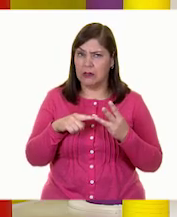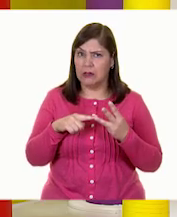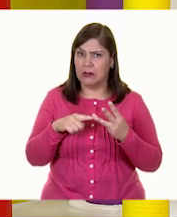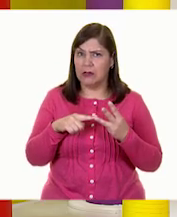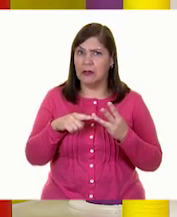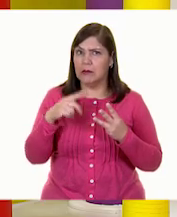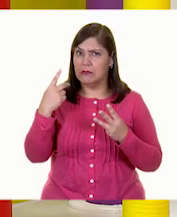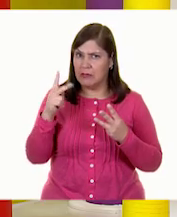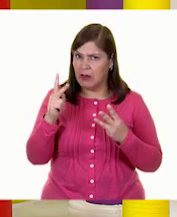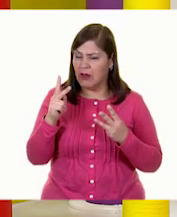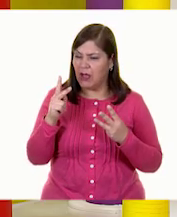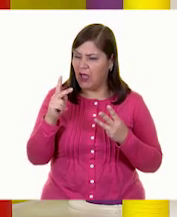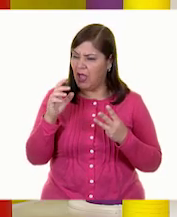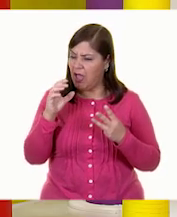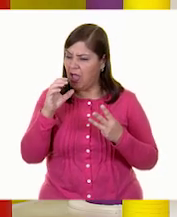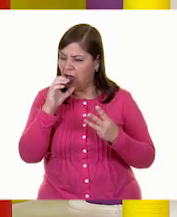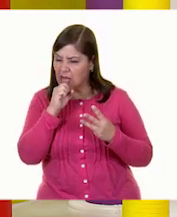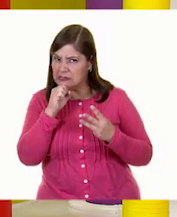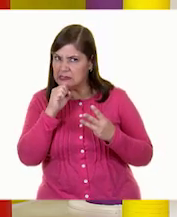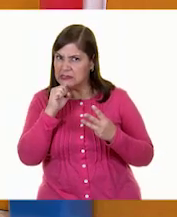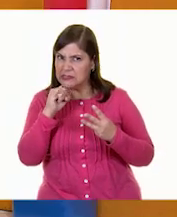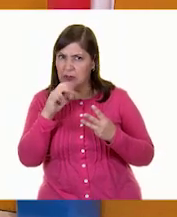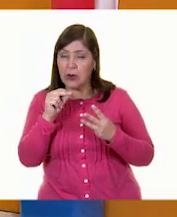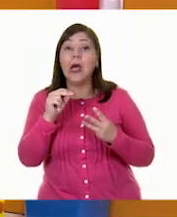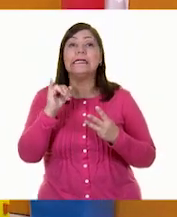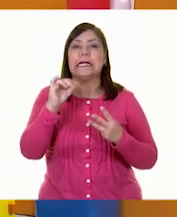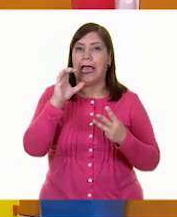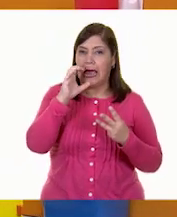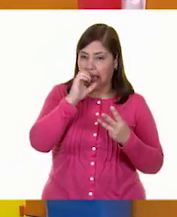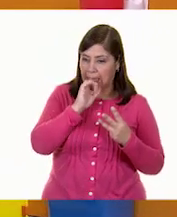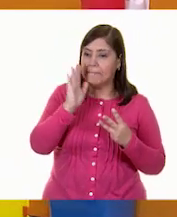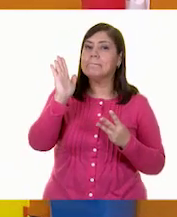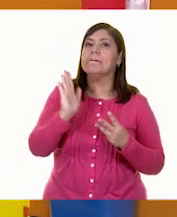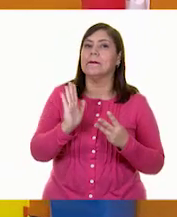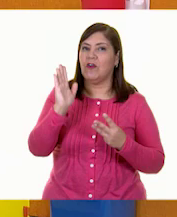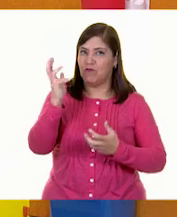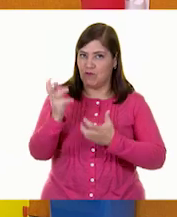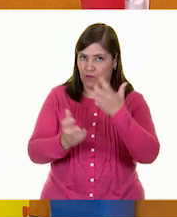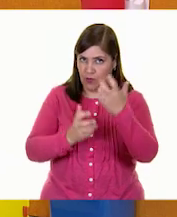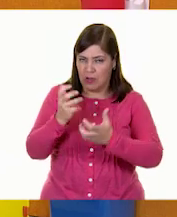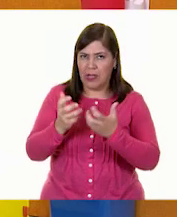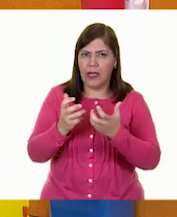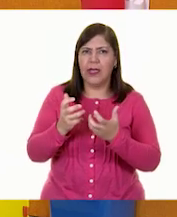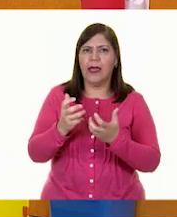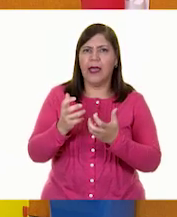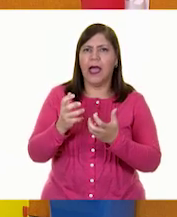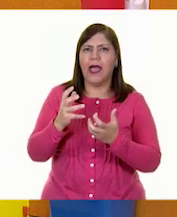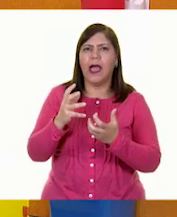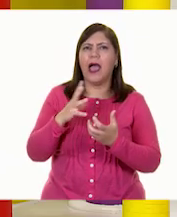Pero, ¿es caliente o no es caliente? Es caliente como el fuego. Ahí hay una, ¿qué?